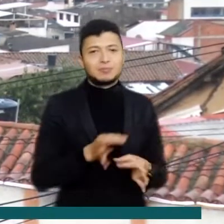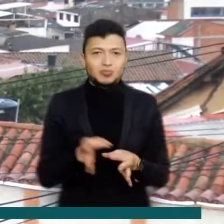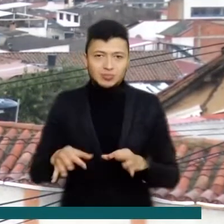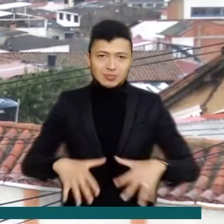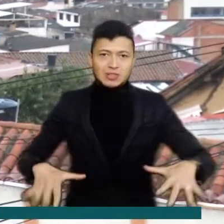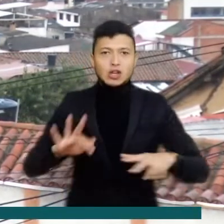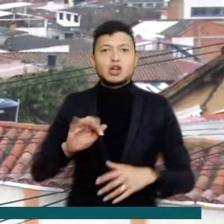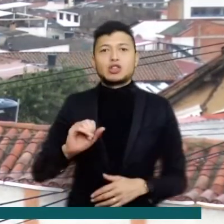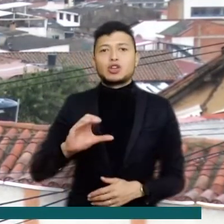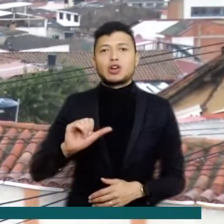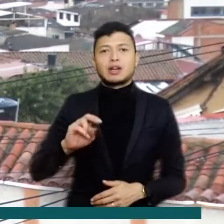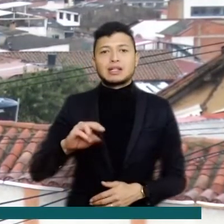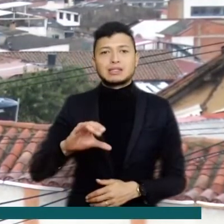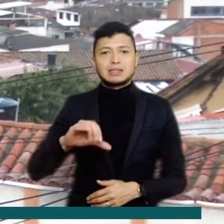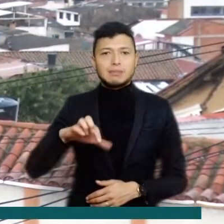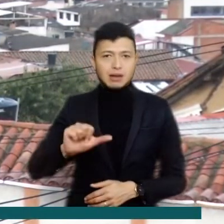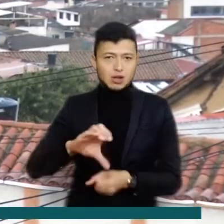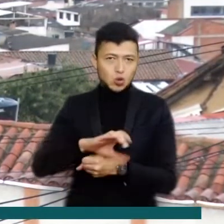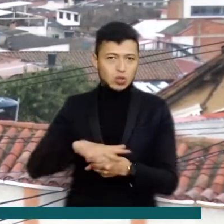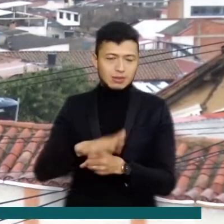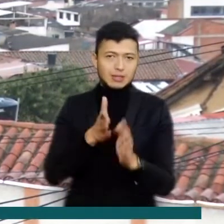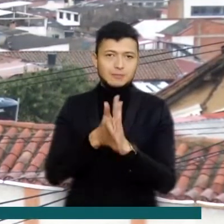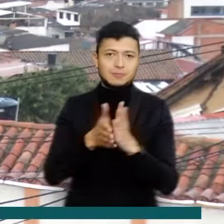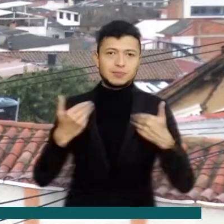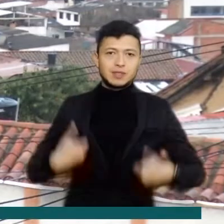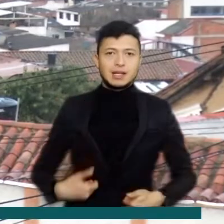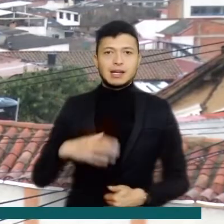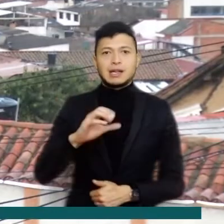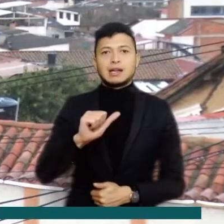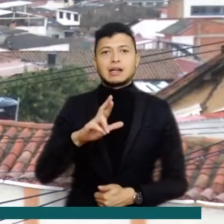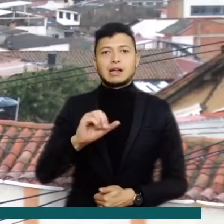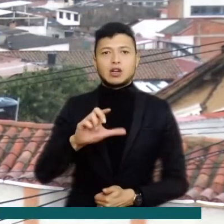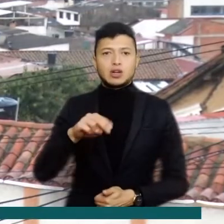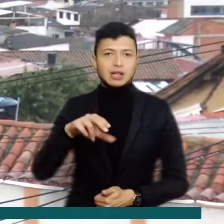Tocancipá, el departamento de Cundinamarca, informó Carolina Escandón para Enlace 13.